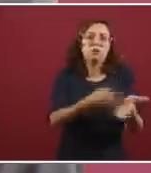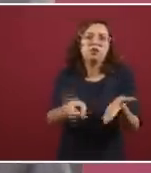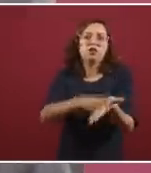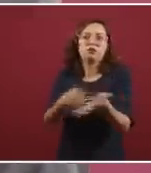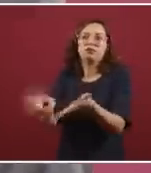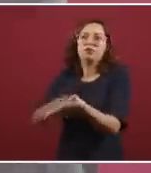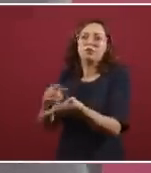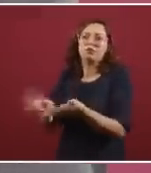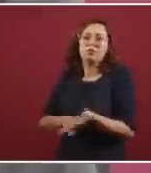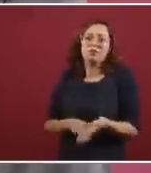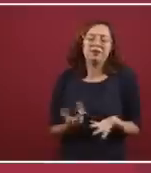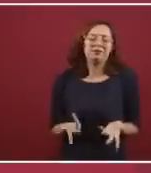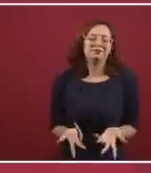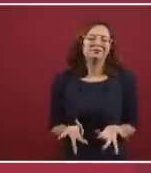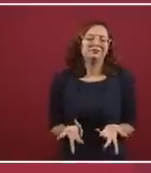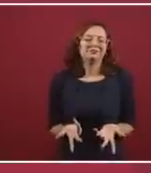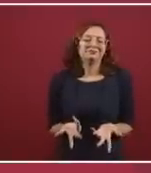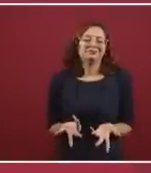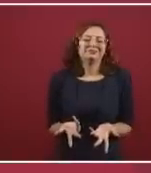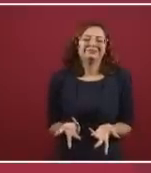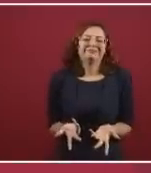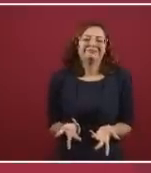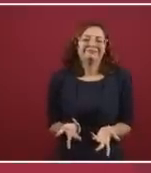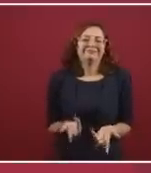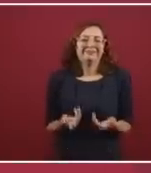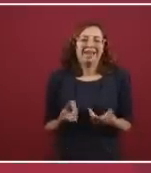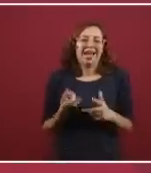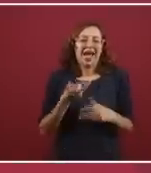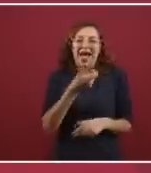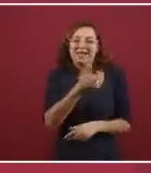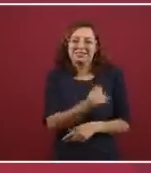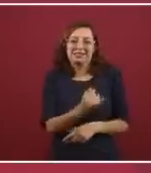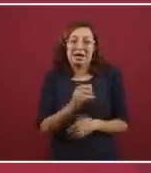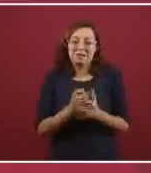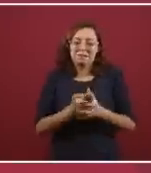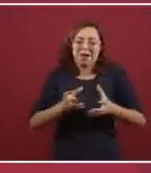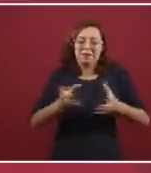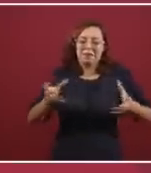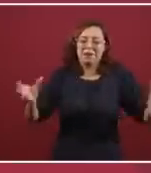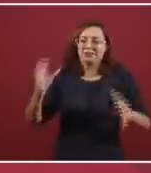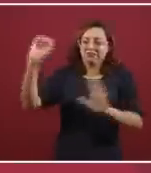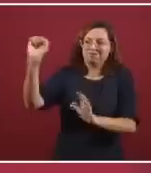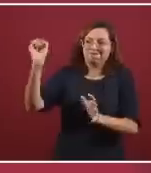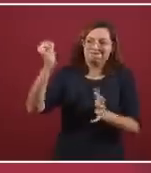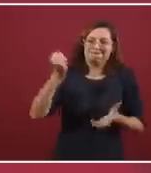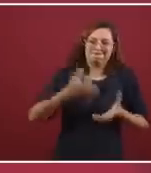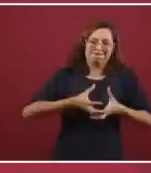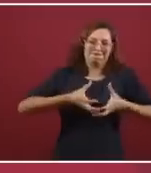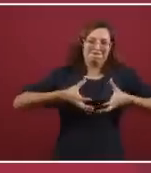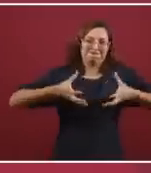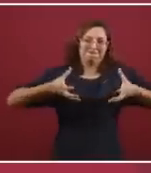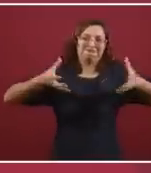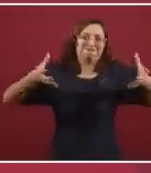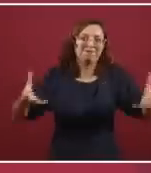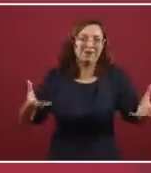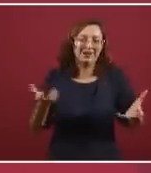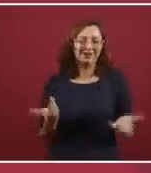empieza a ver este más presupuesto y entonces para qué